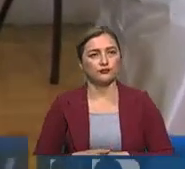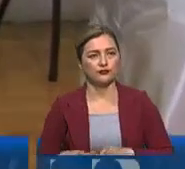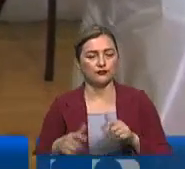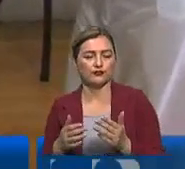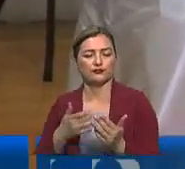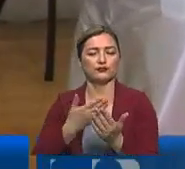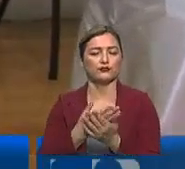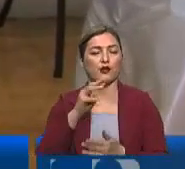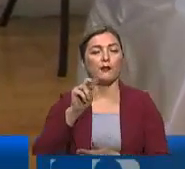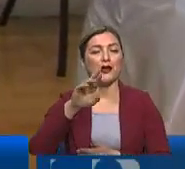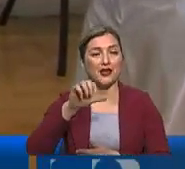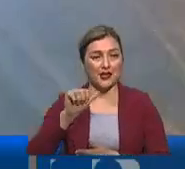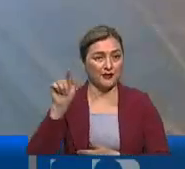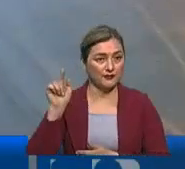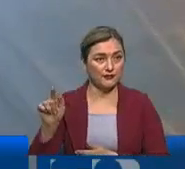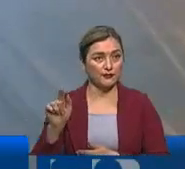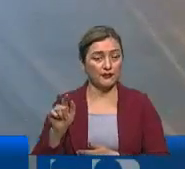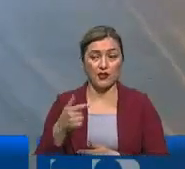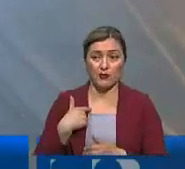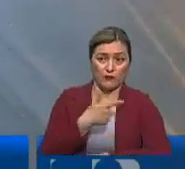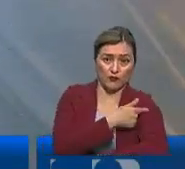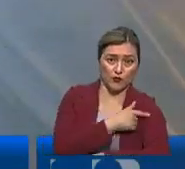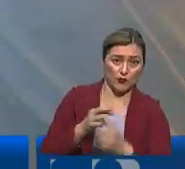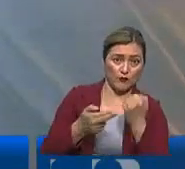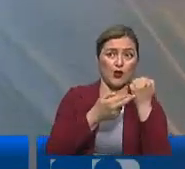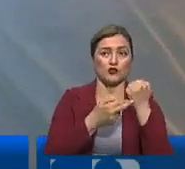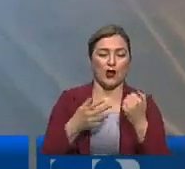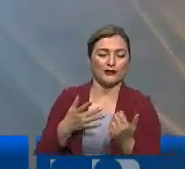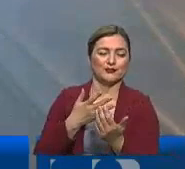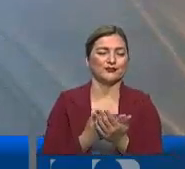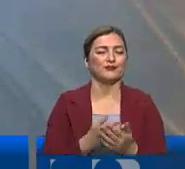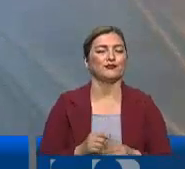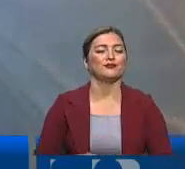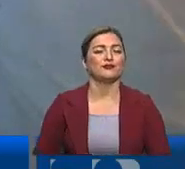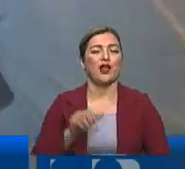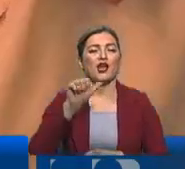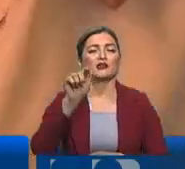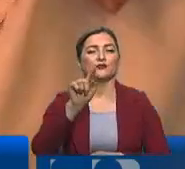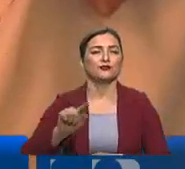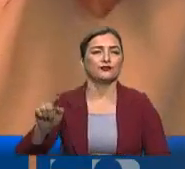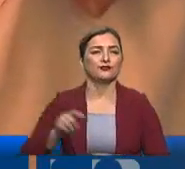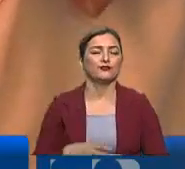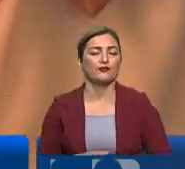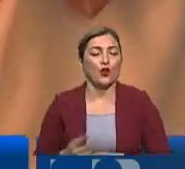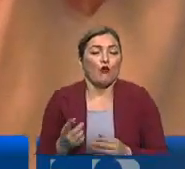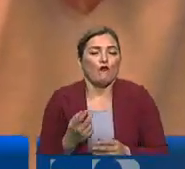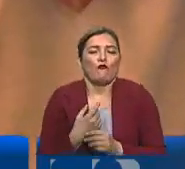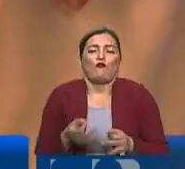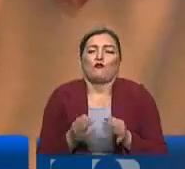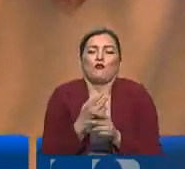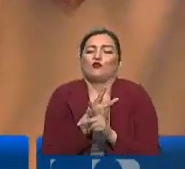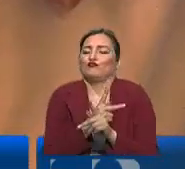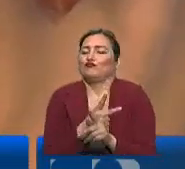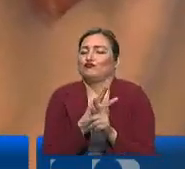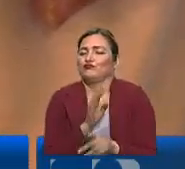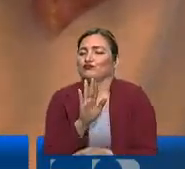llegó María al enterarse que allí estaban colocando una dosis de refuerzo de la vacuna AstraZeneca. Dice que es la única forma de protegerse